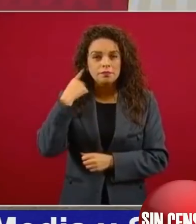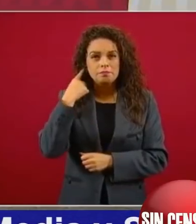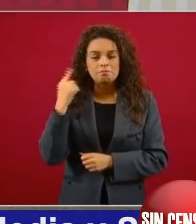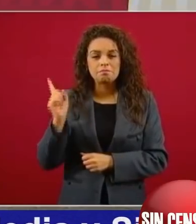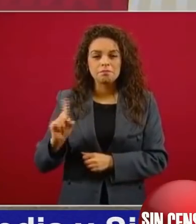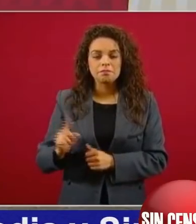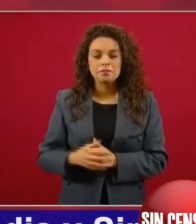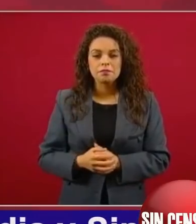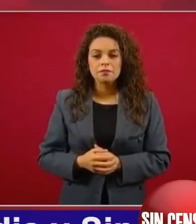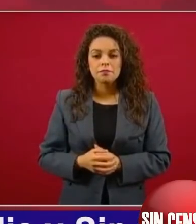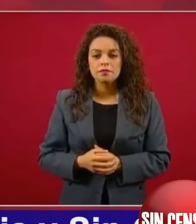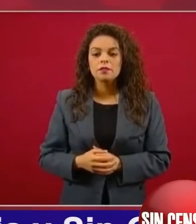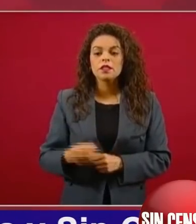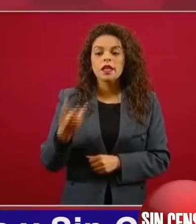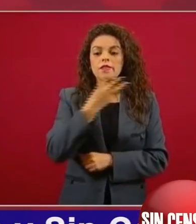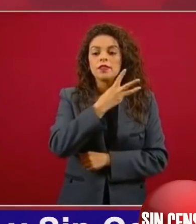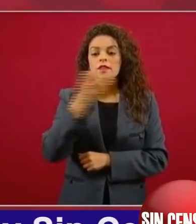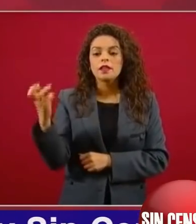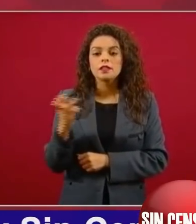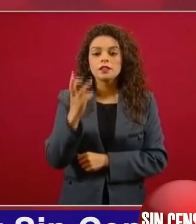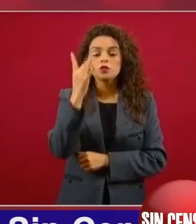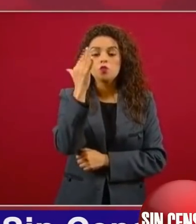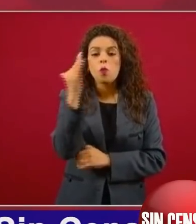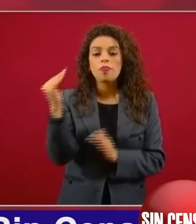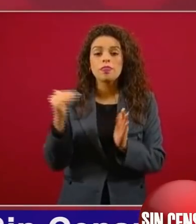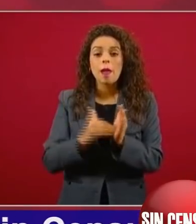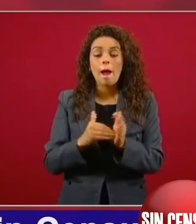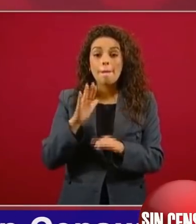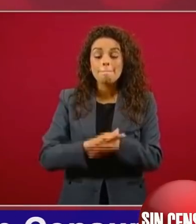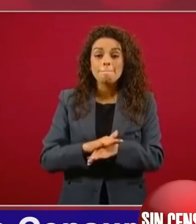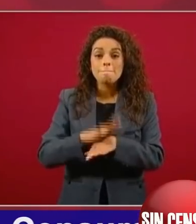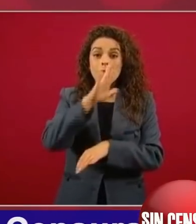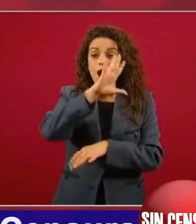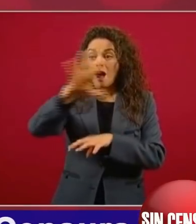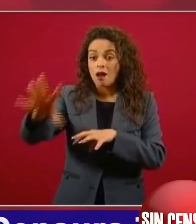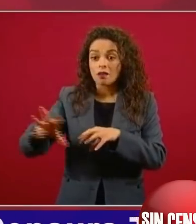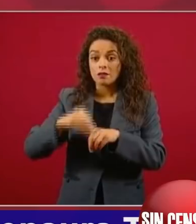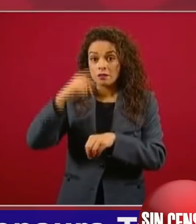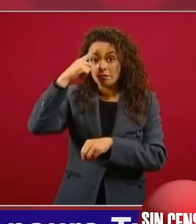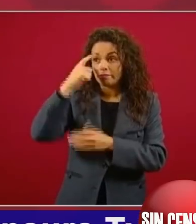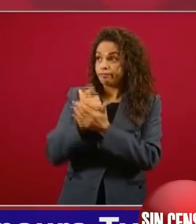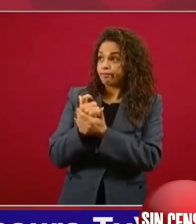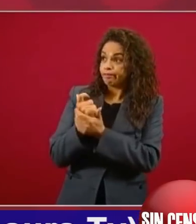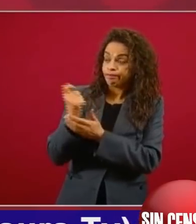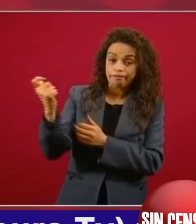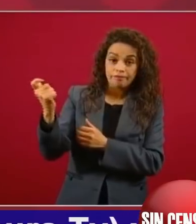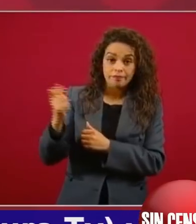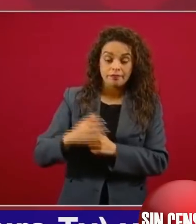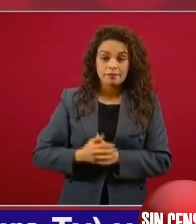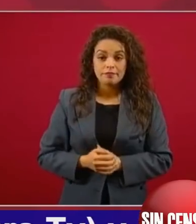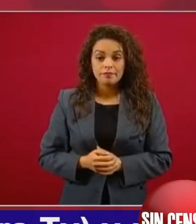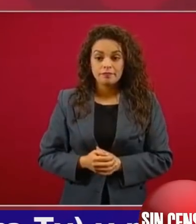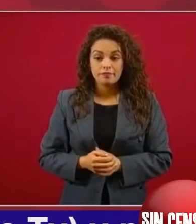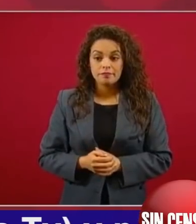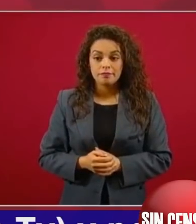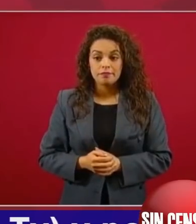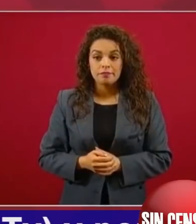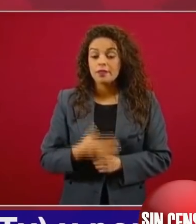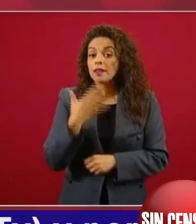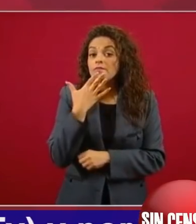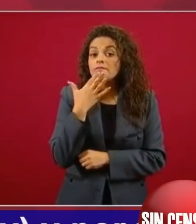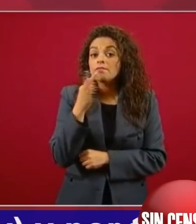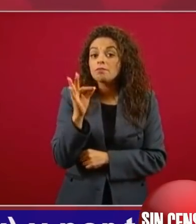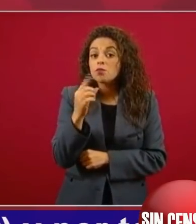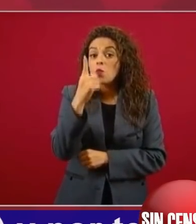maestros. 350,000 adicionales, nada más de pago de intereses de